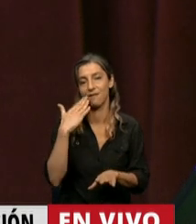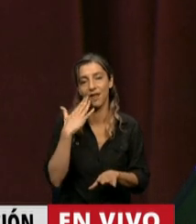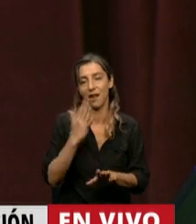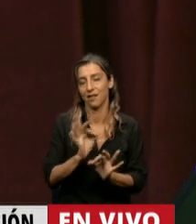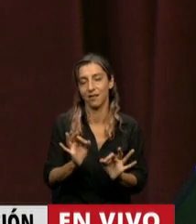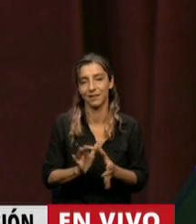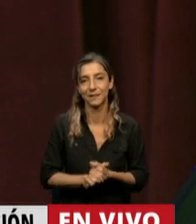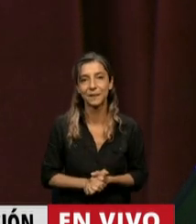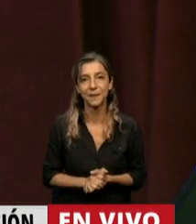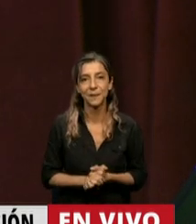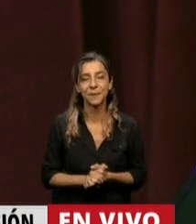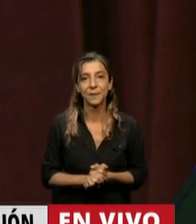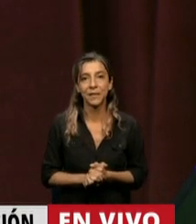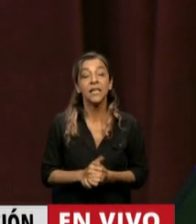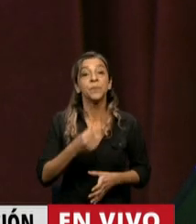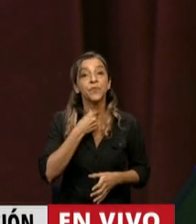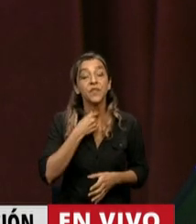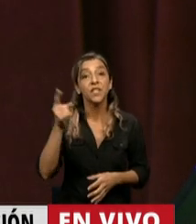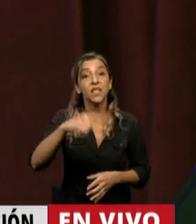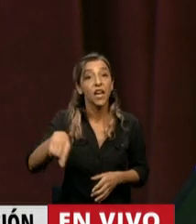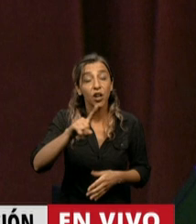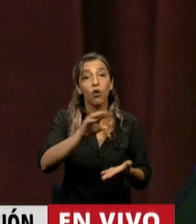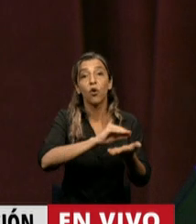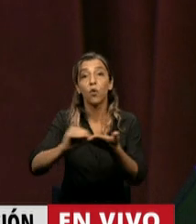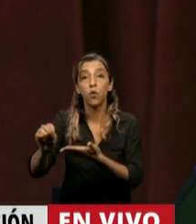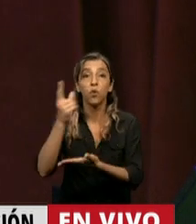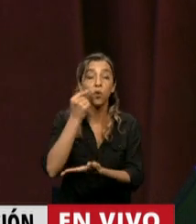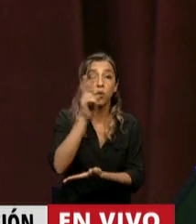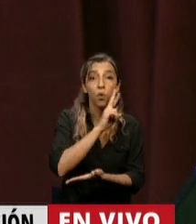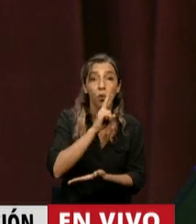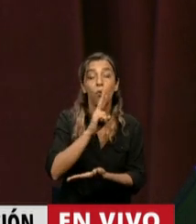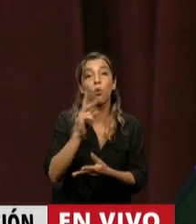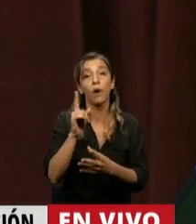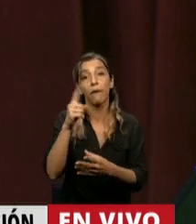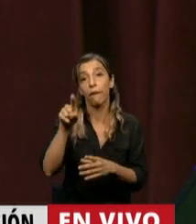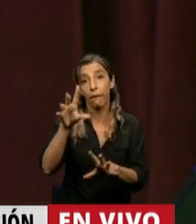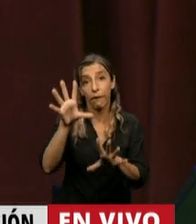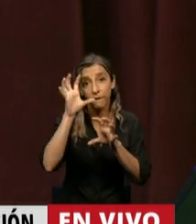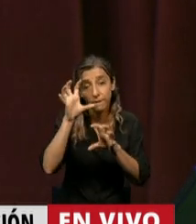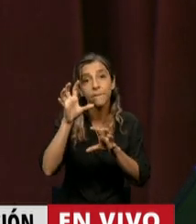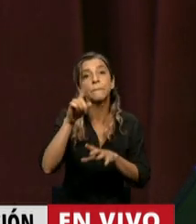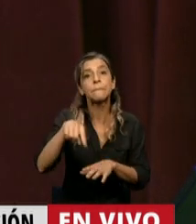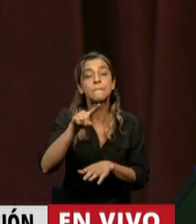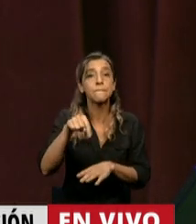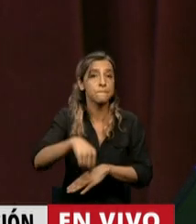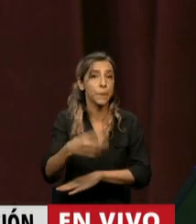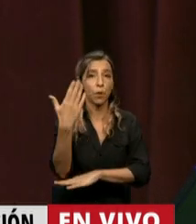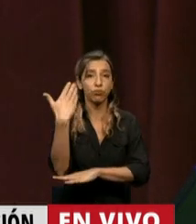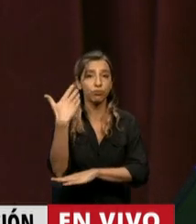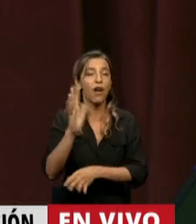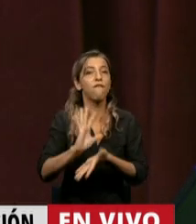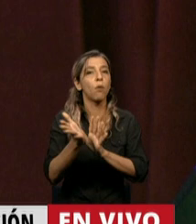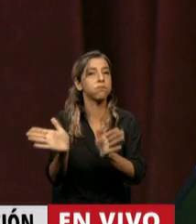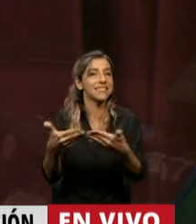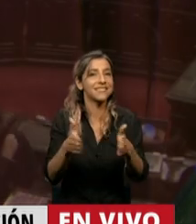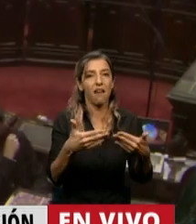eh quiero recordarle a los diputados y diputadas que al no haber discurso de cierre revisen el logueo por